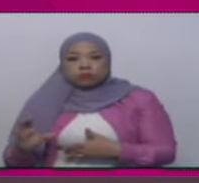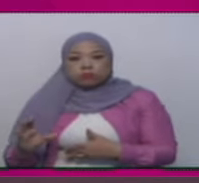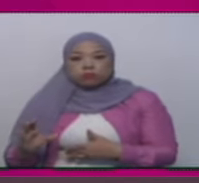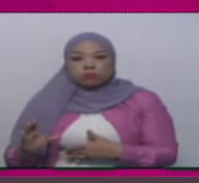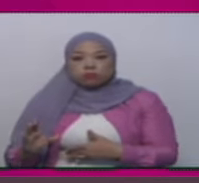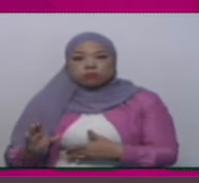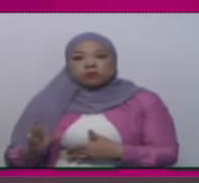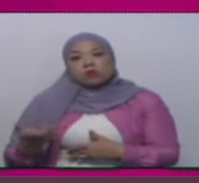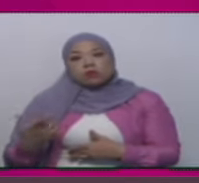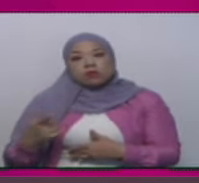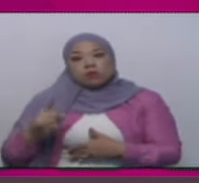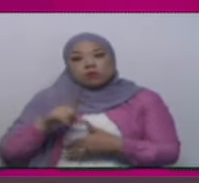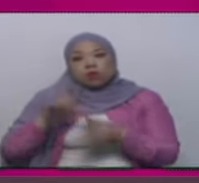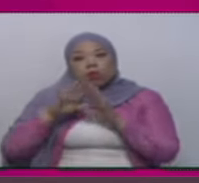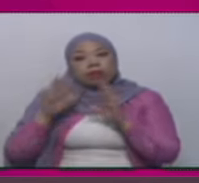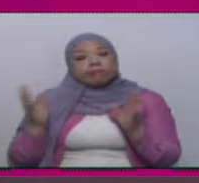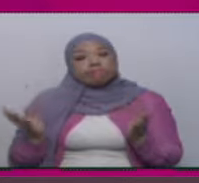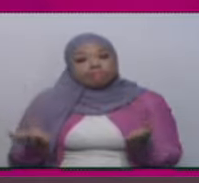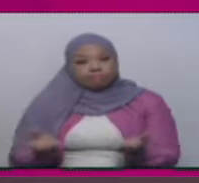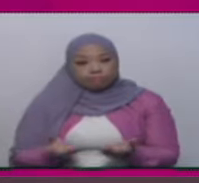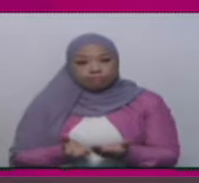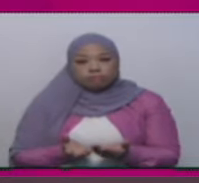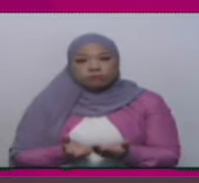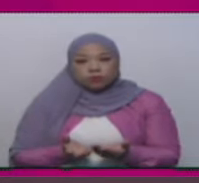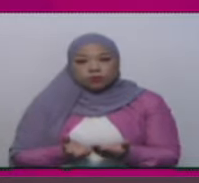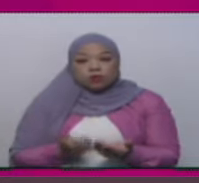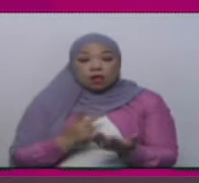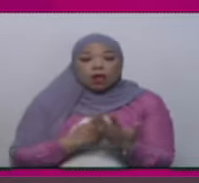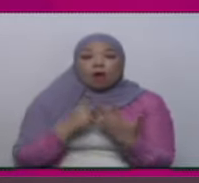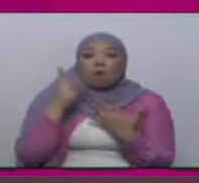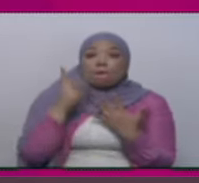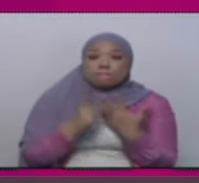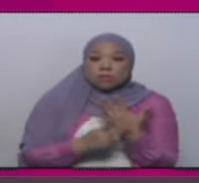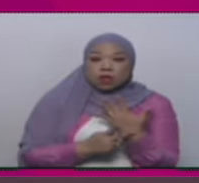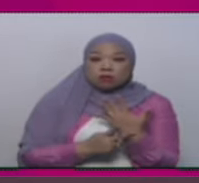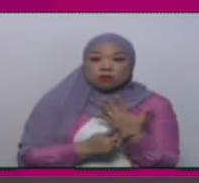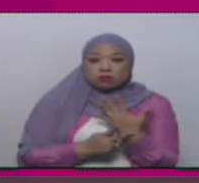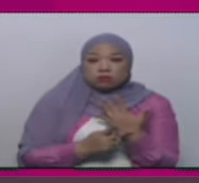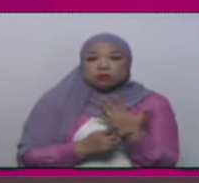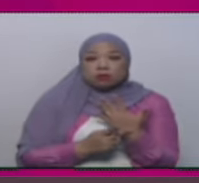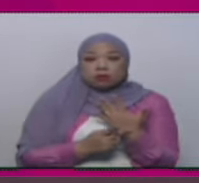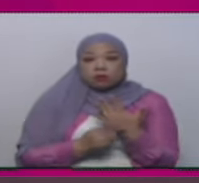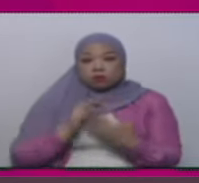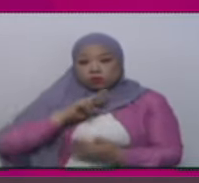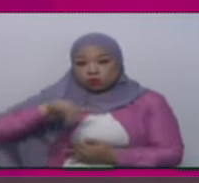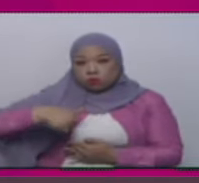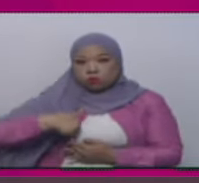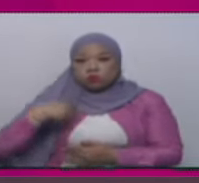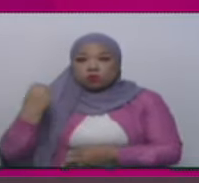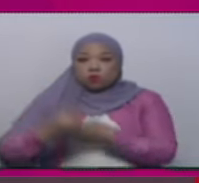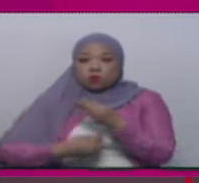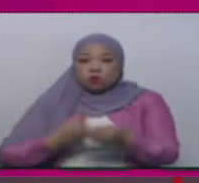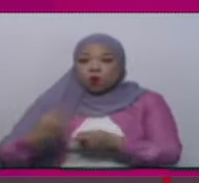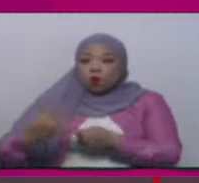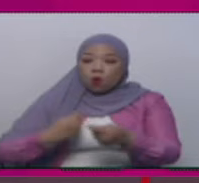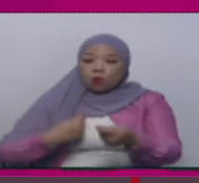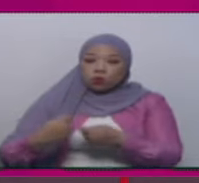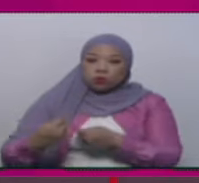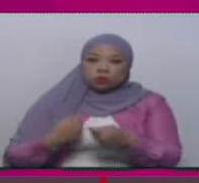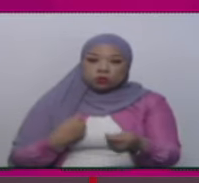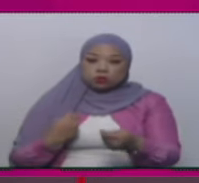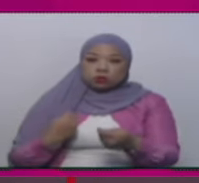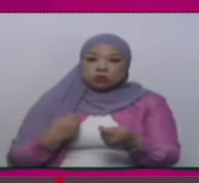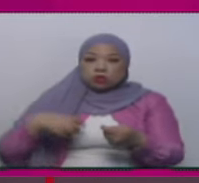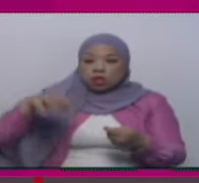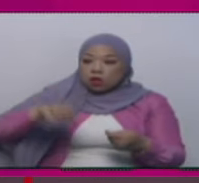equivoco si te digo del mundo, porque es un plan, no solo se trata ya de controlar la